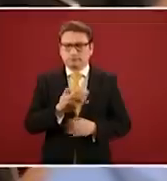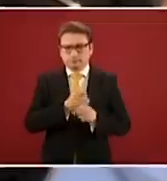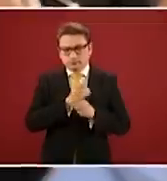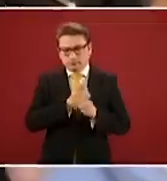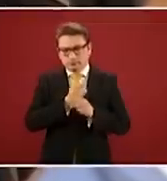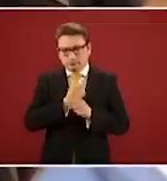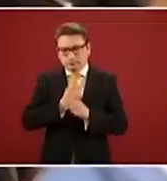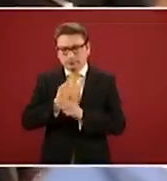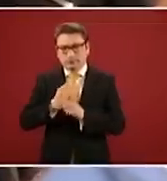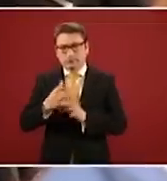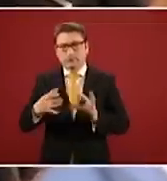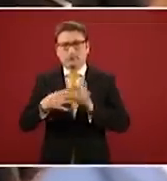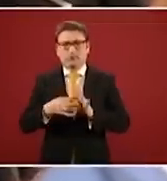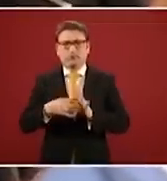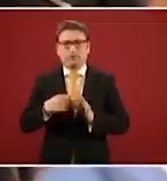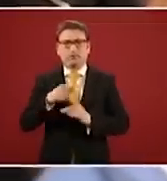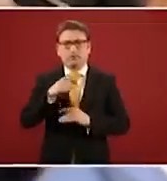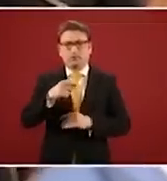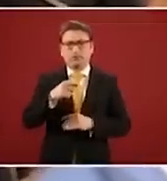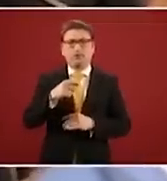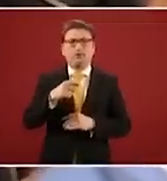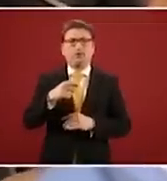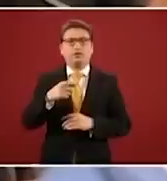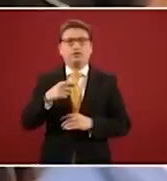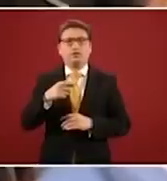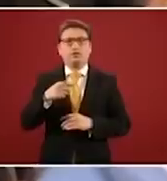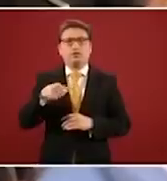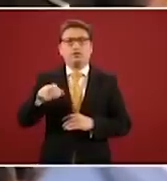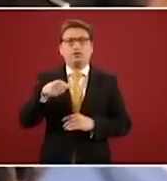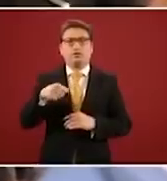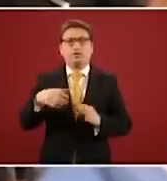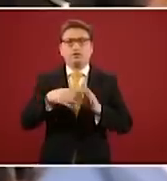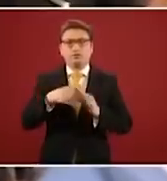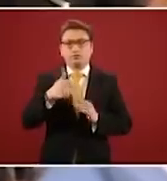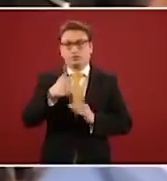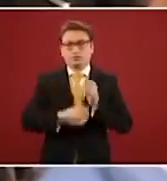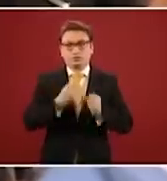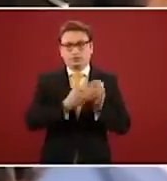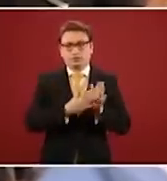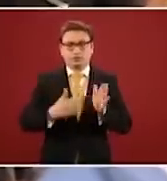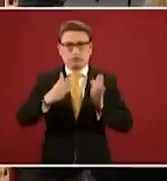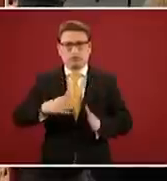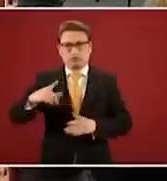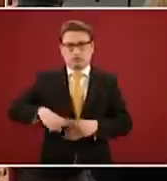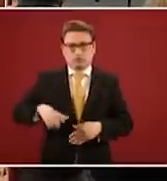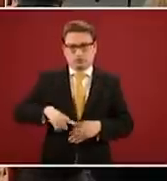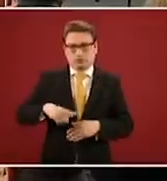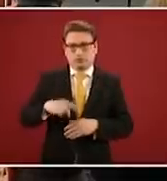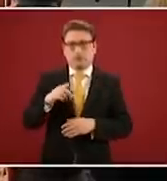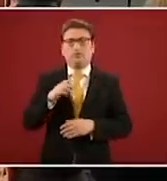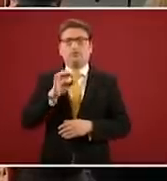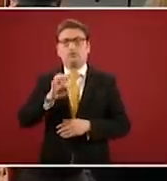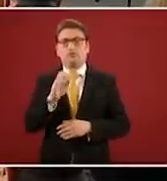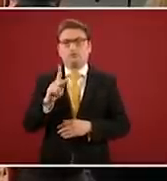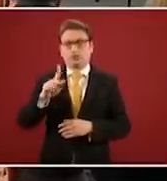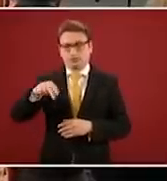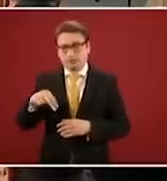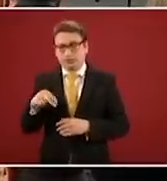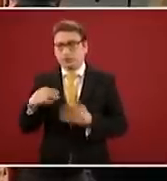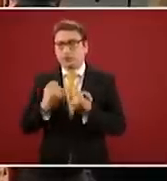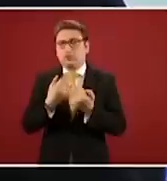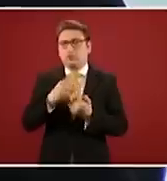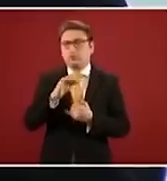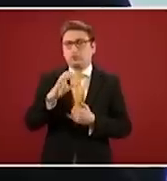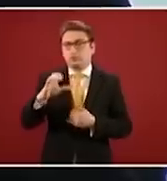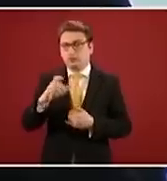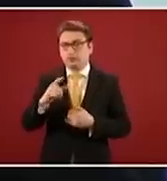está vinculada al sexenio de Calderón o únicamente al sexenio de Peña Nieto? Están los dos sexenios, pero no tenemos ningún dato